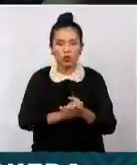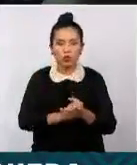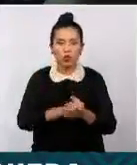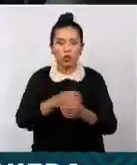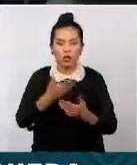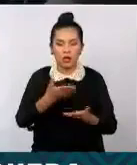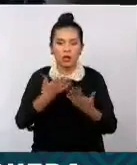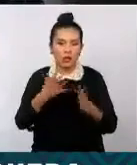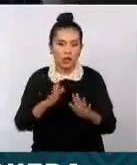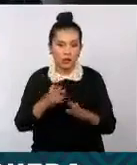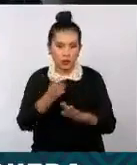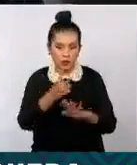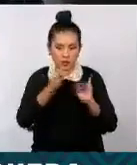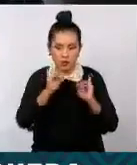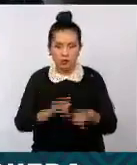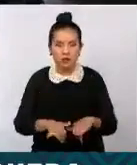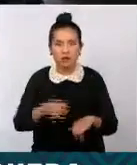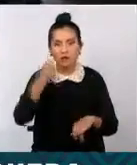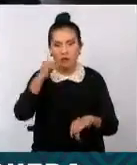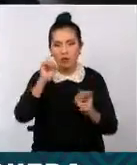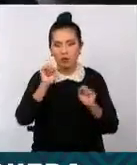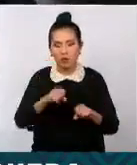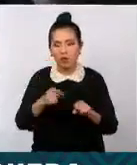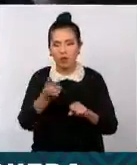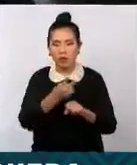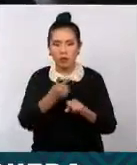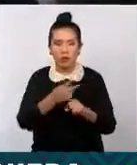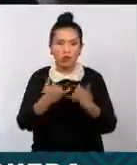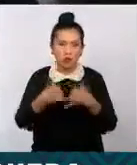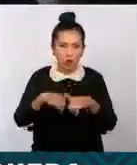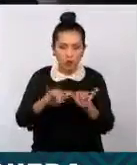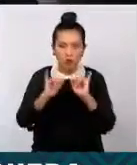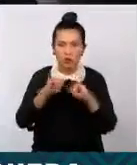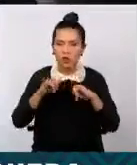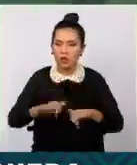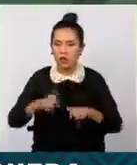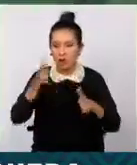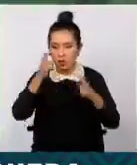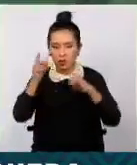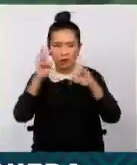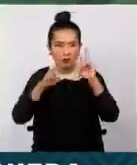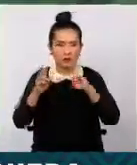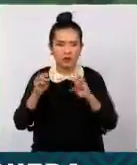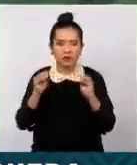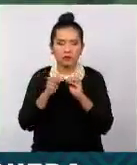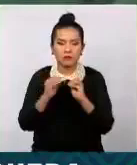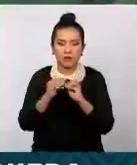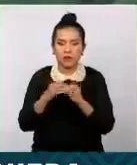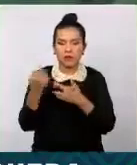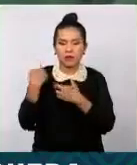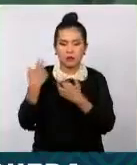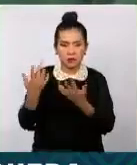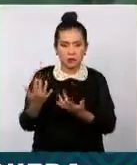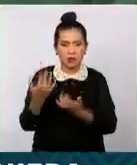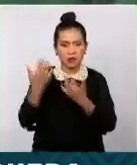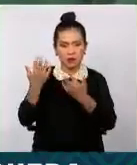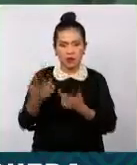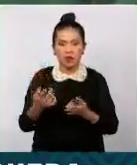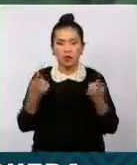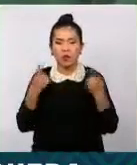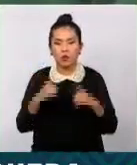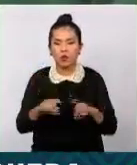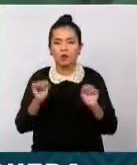Gregoria y a Wilfredo para que ellos puedan pues tener algo de respaldo y puedan